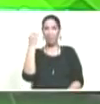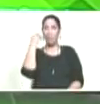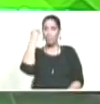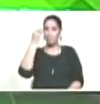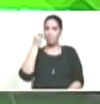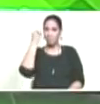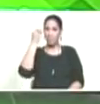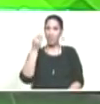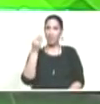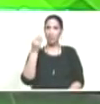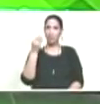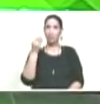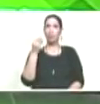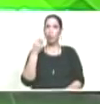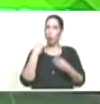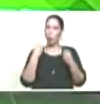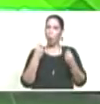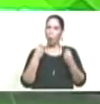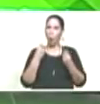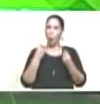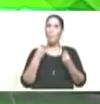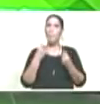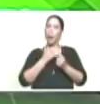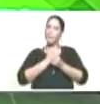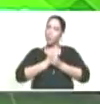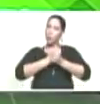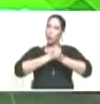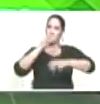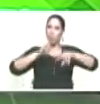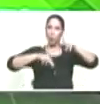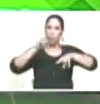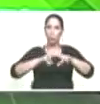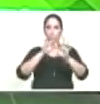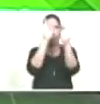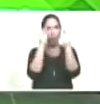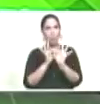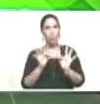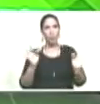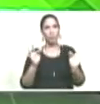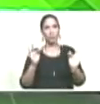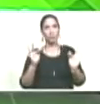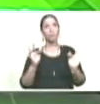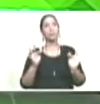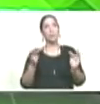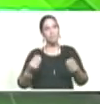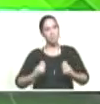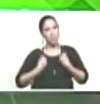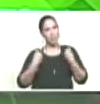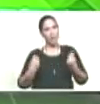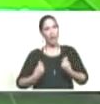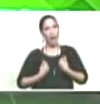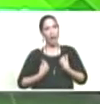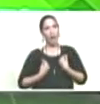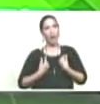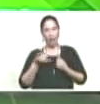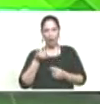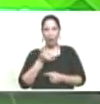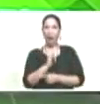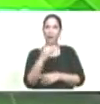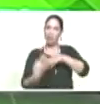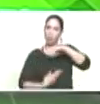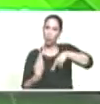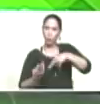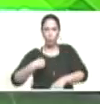y en la autocrítica constructiva y amorosa como forma vital de existencia de la revolución y